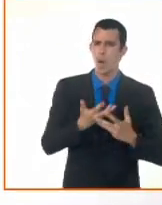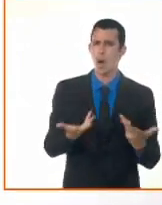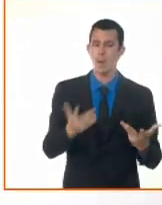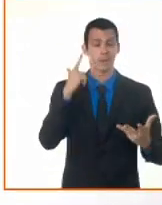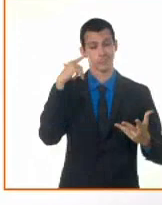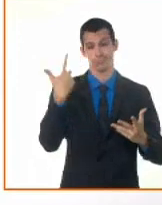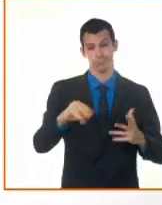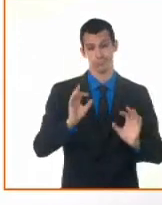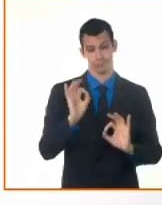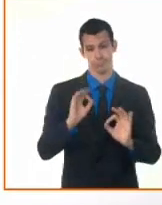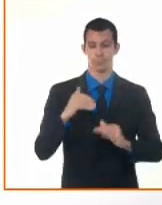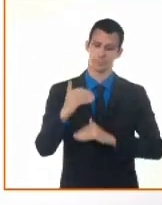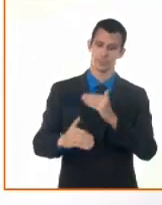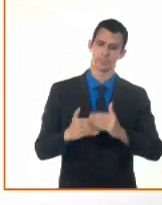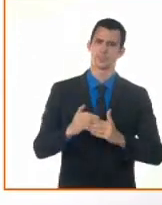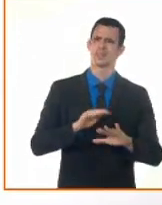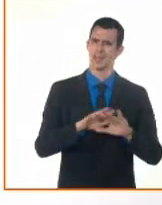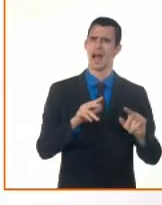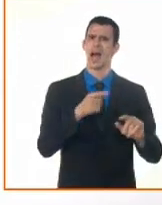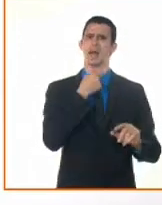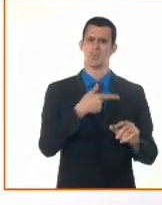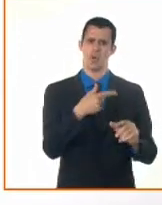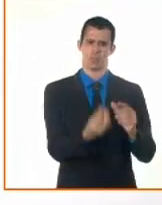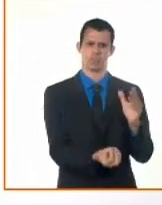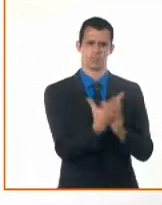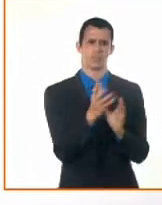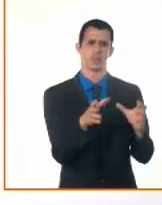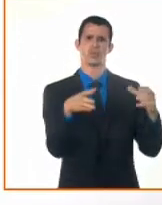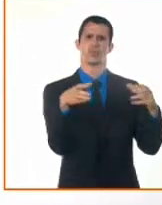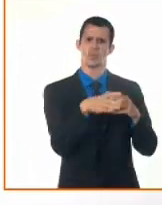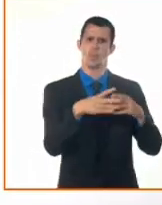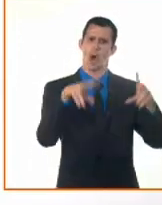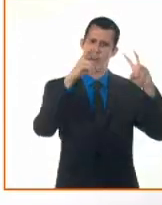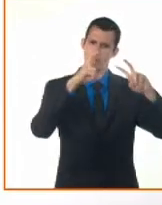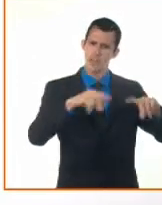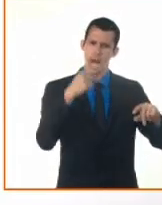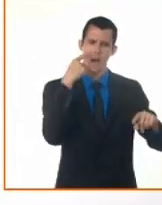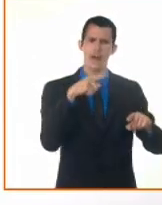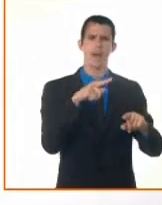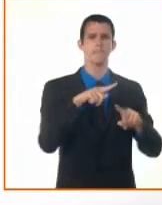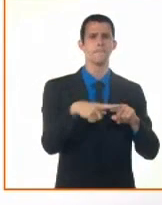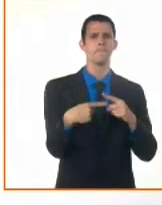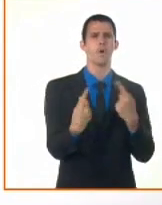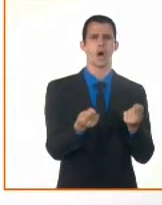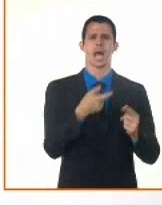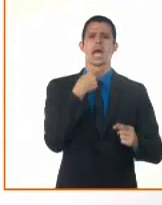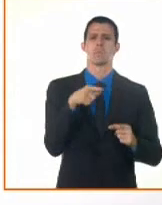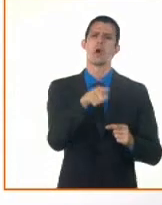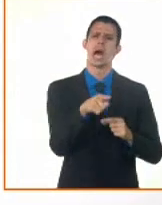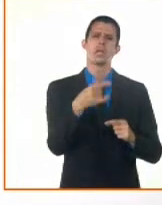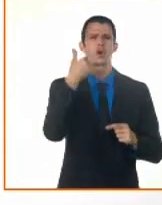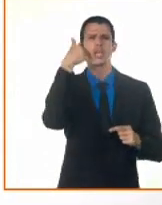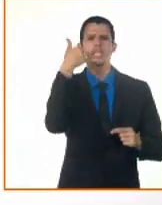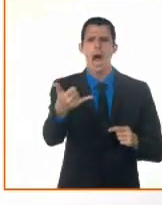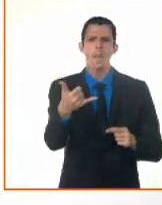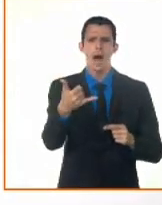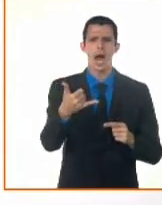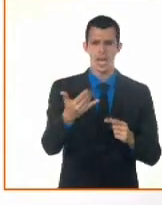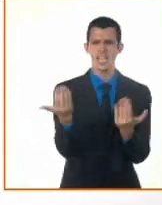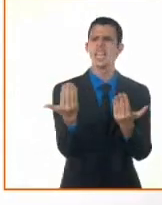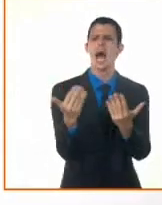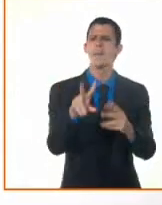investigadora del Congreso entre ellos incitación a la rebelión violación de la Constitución lo cual serían delitos graves